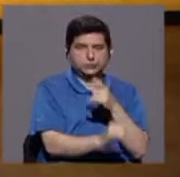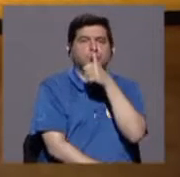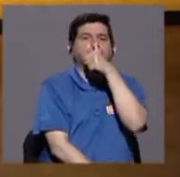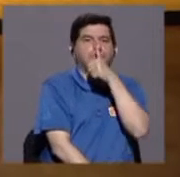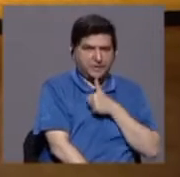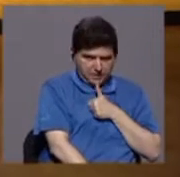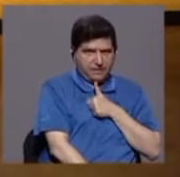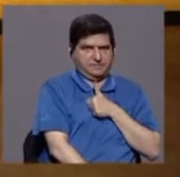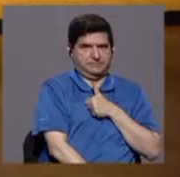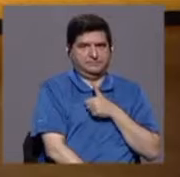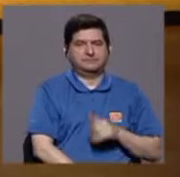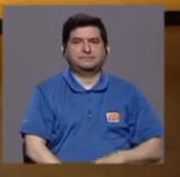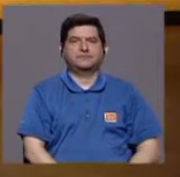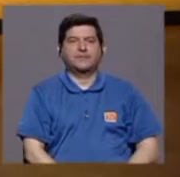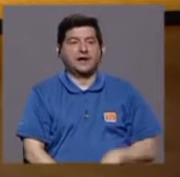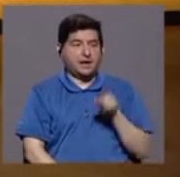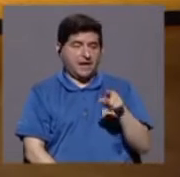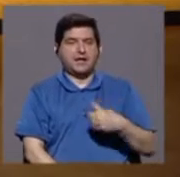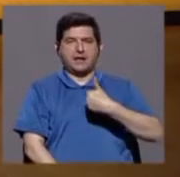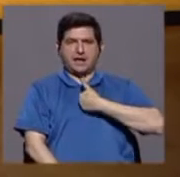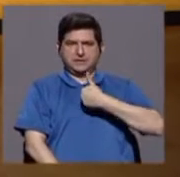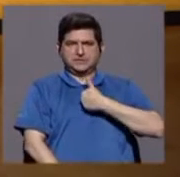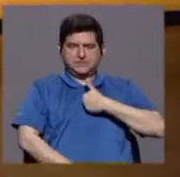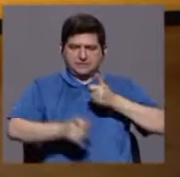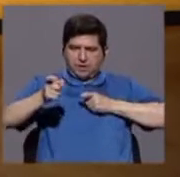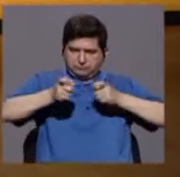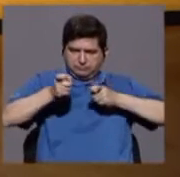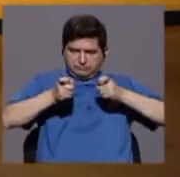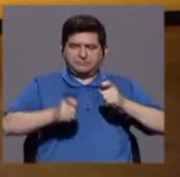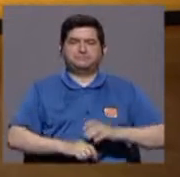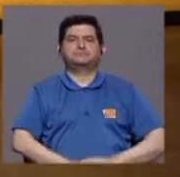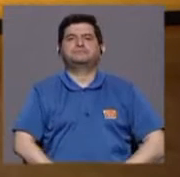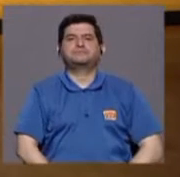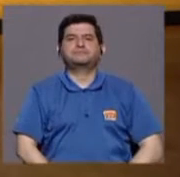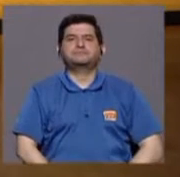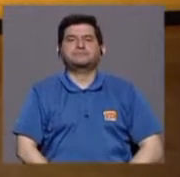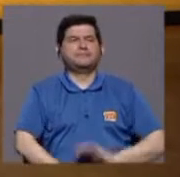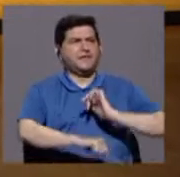privada de autorregulación creada